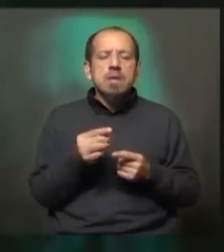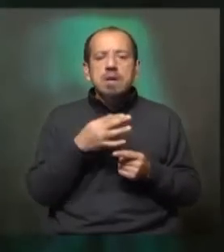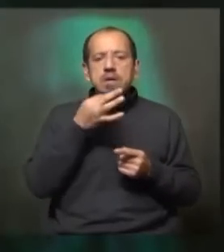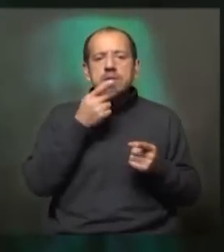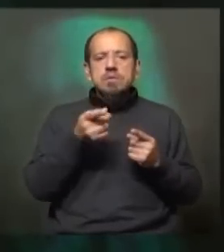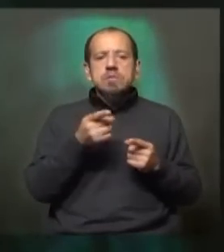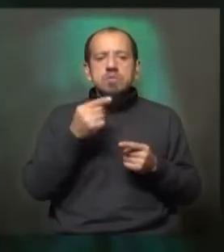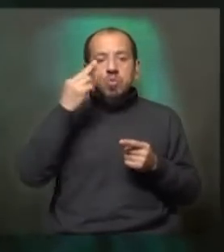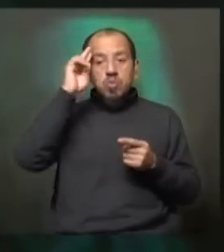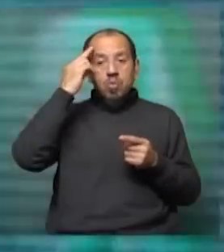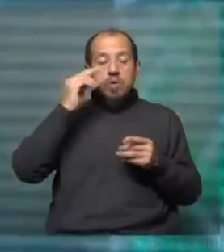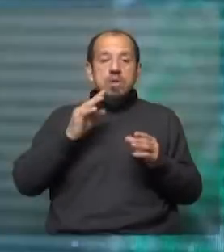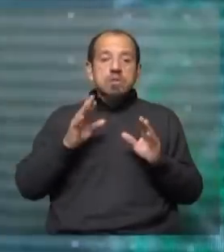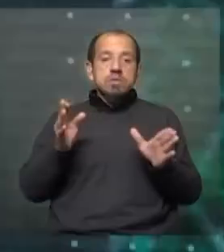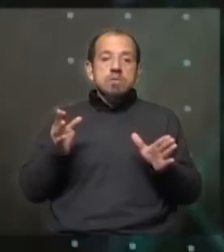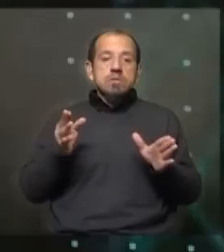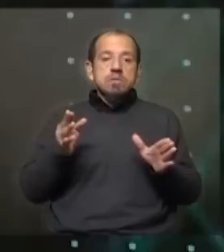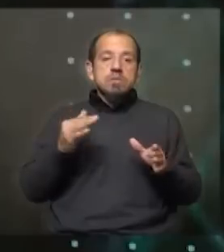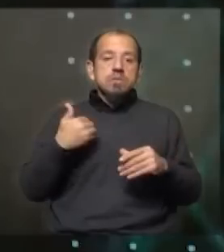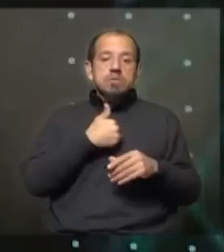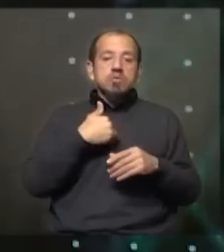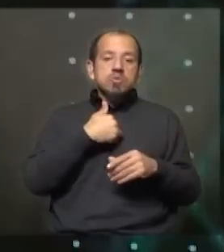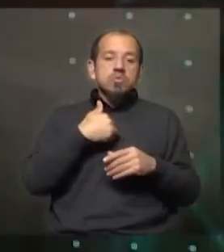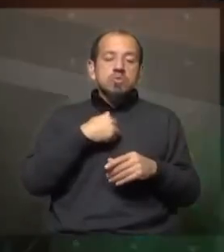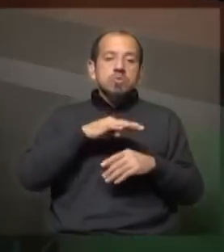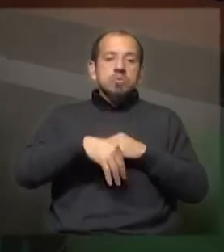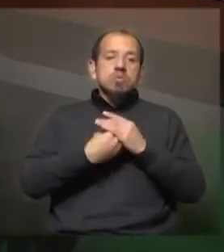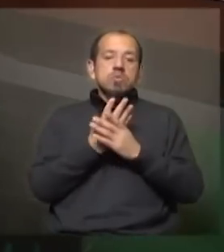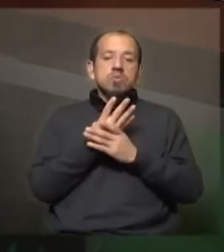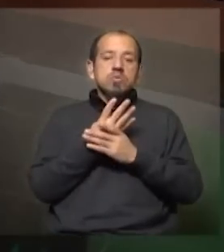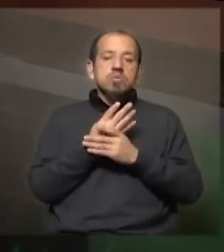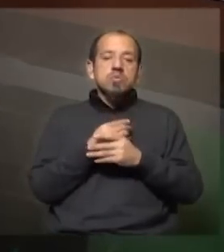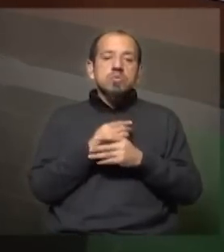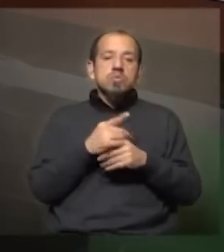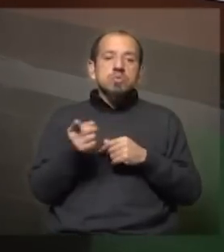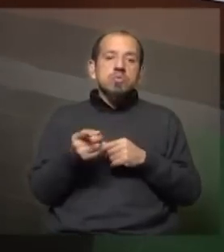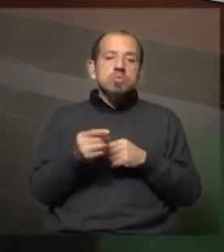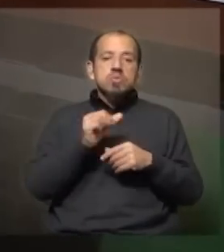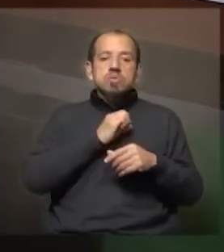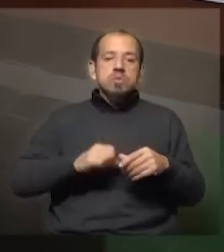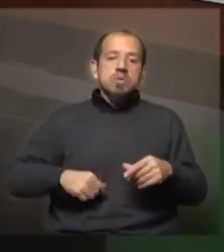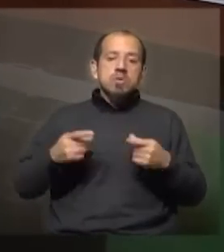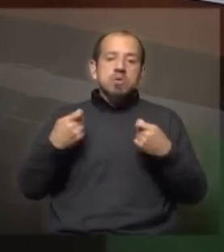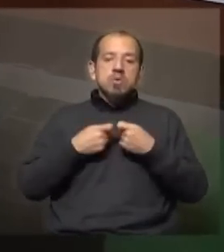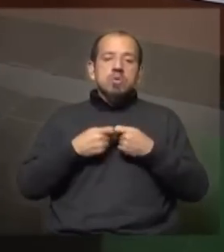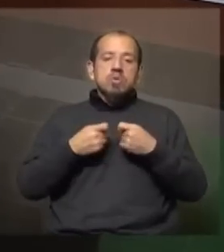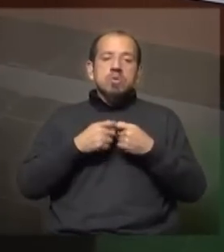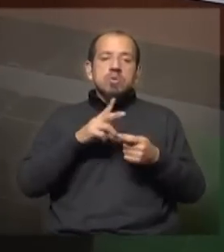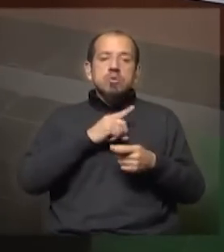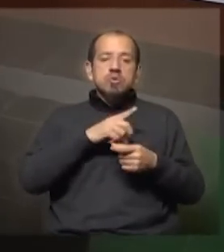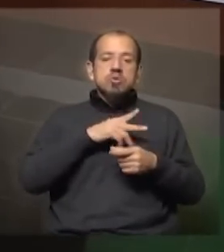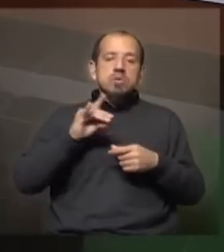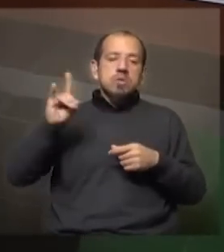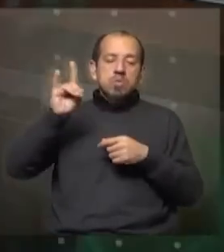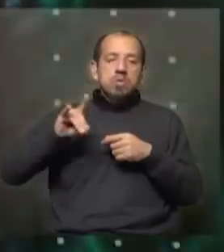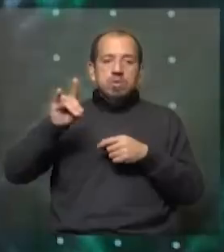que Uruguay podría dejar actualmente el rol que tiene dentro del mercosur y pasar a ser un estado asociado uno piensa como alguna vez fue chile como lo es Bolivia